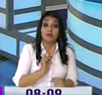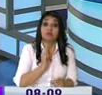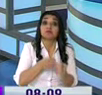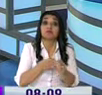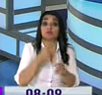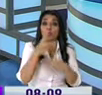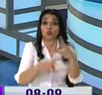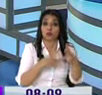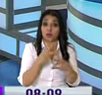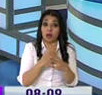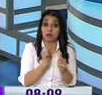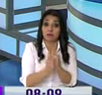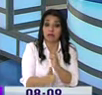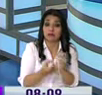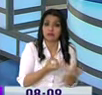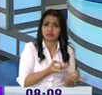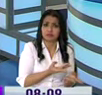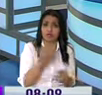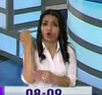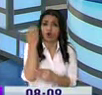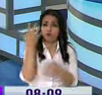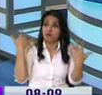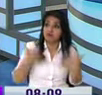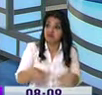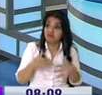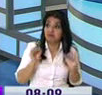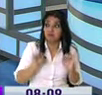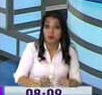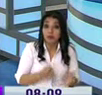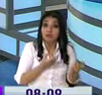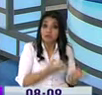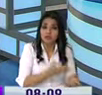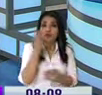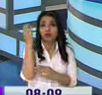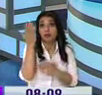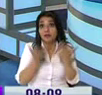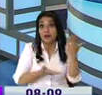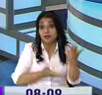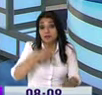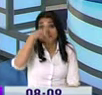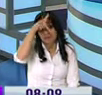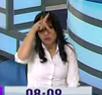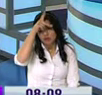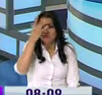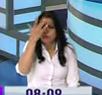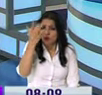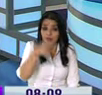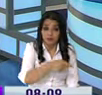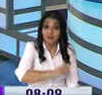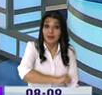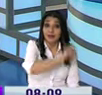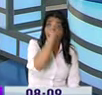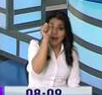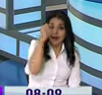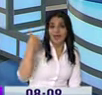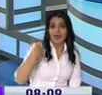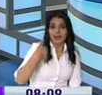le estaría eliminando a Colombia. Imagínense, ¿ah? ¿Por qué? Porque si gana Argentina-Ecuador,